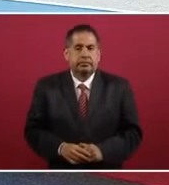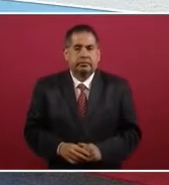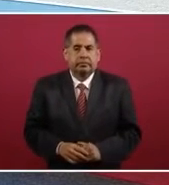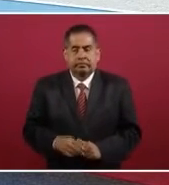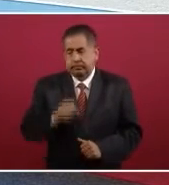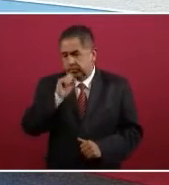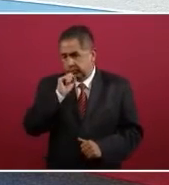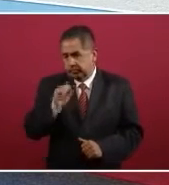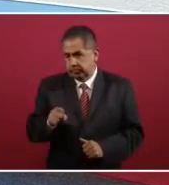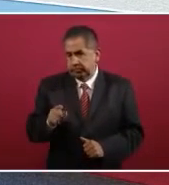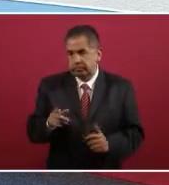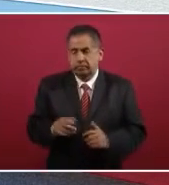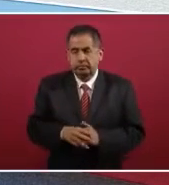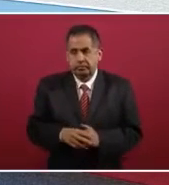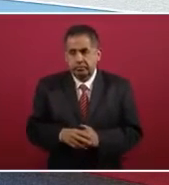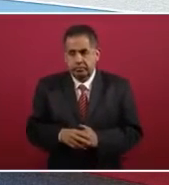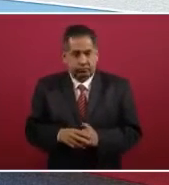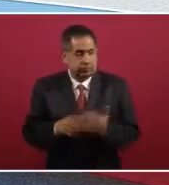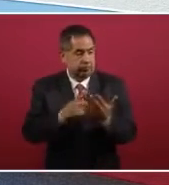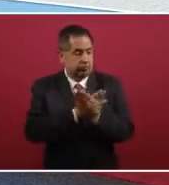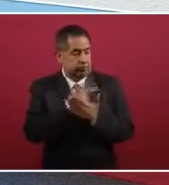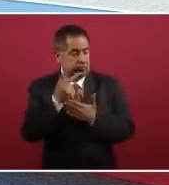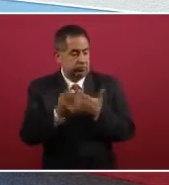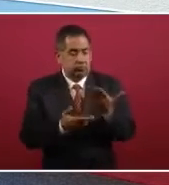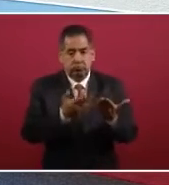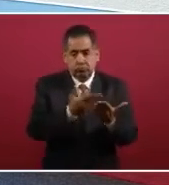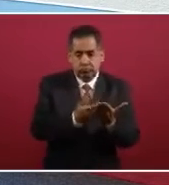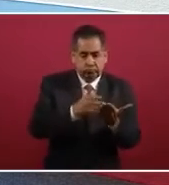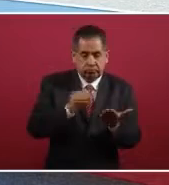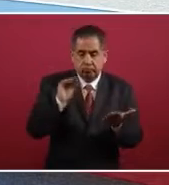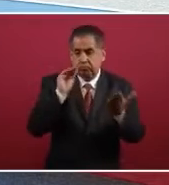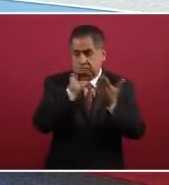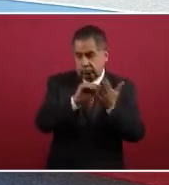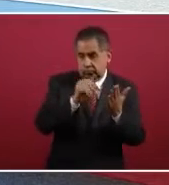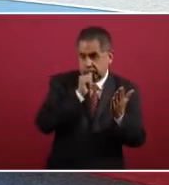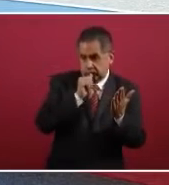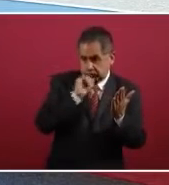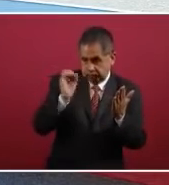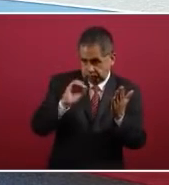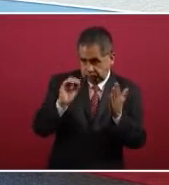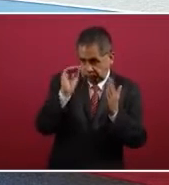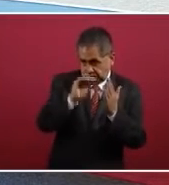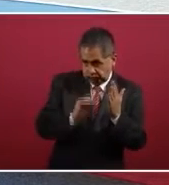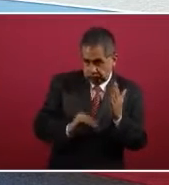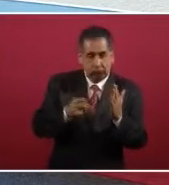En programas que no están aquí, pero